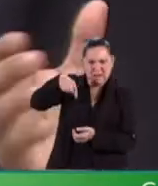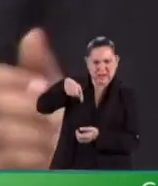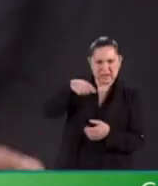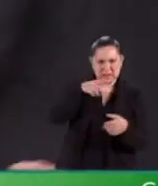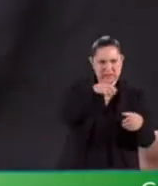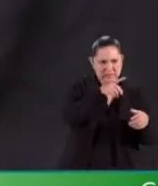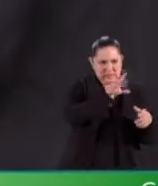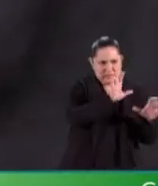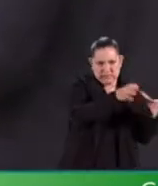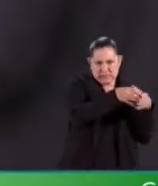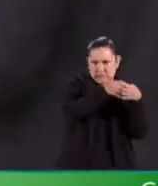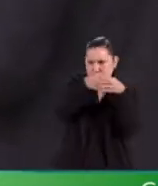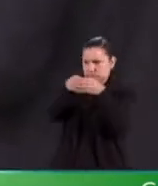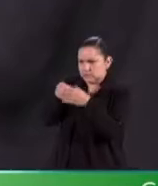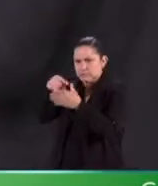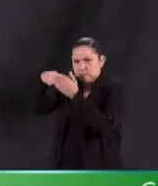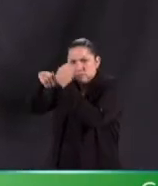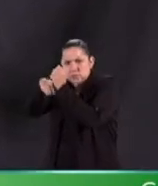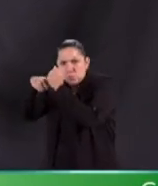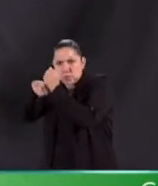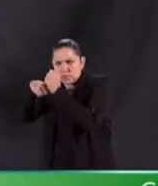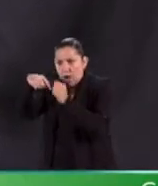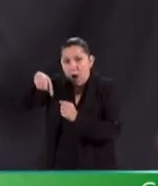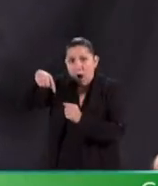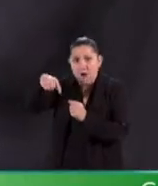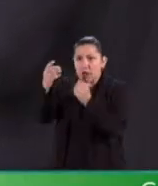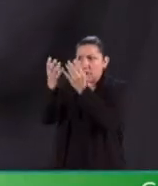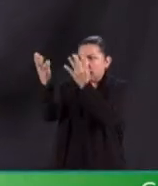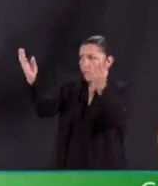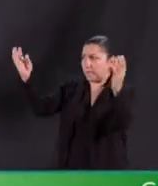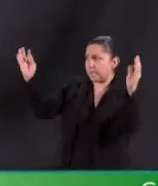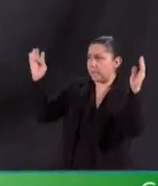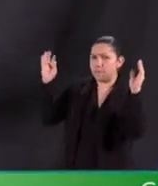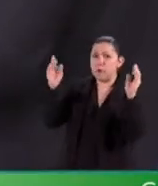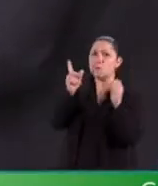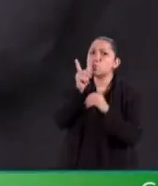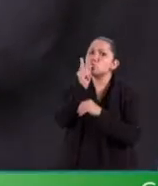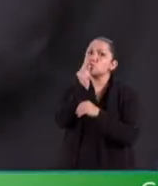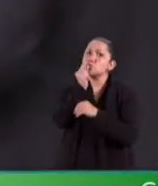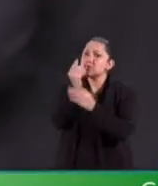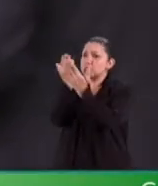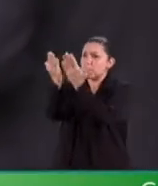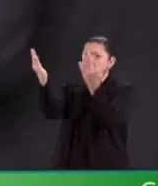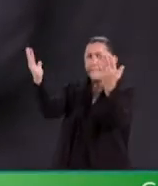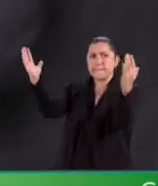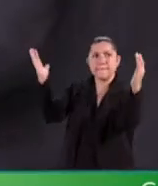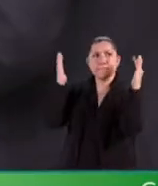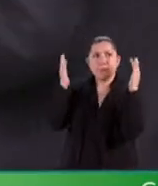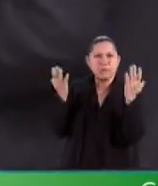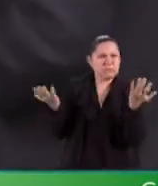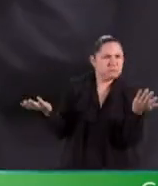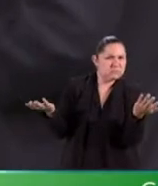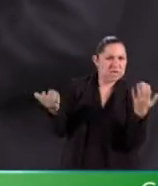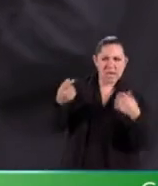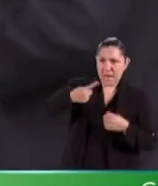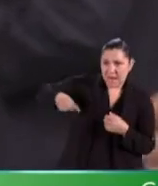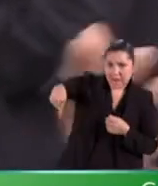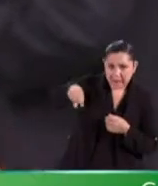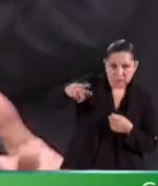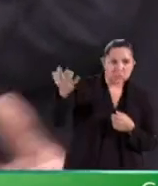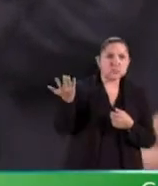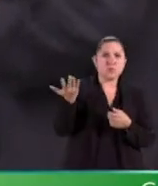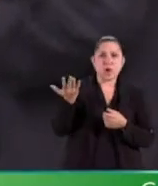¿Por qué estar rodeados de policías? ¿Qué acaso los estudiantes y los integrantes del Poder